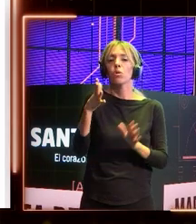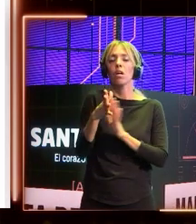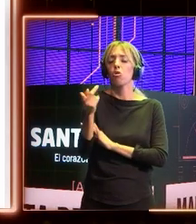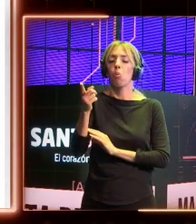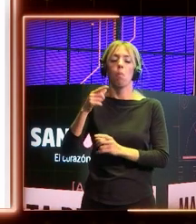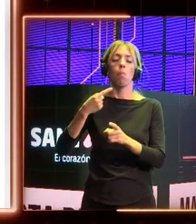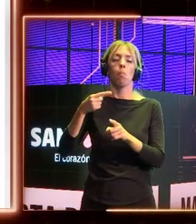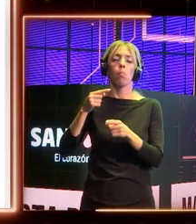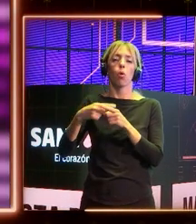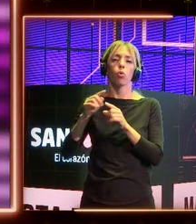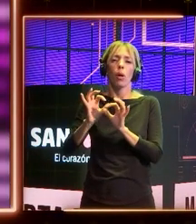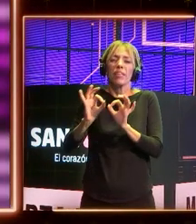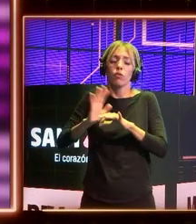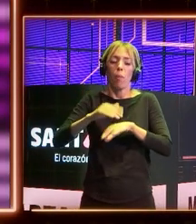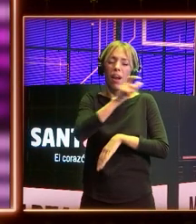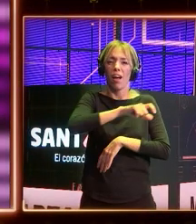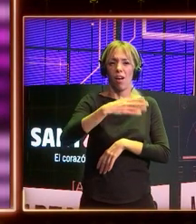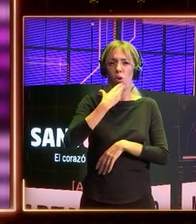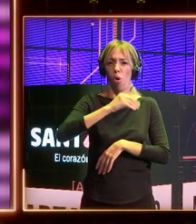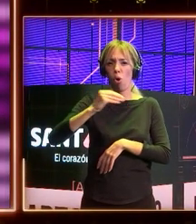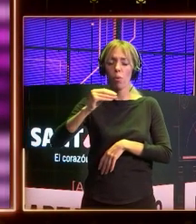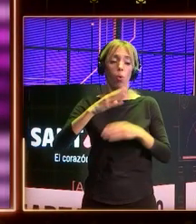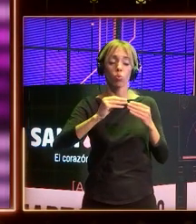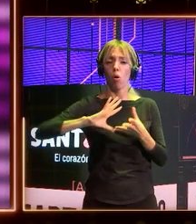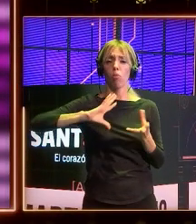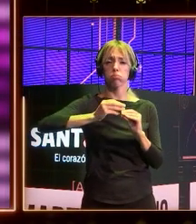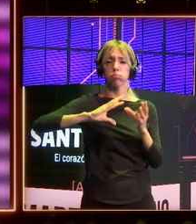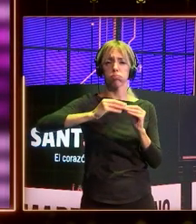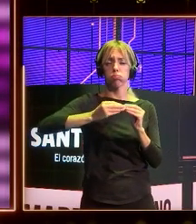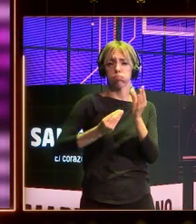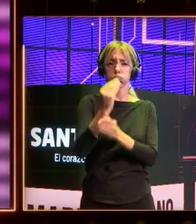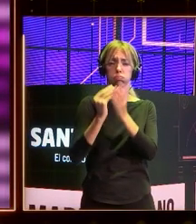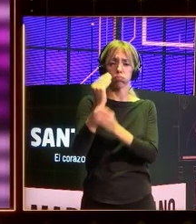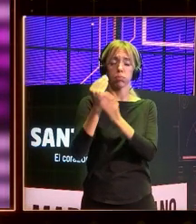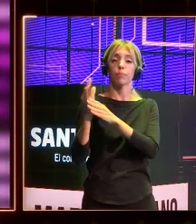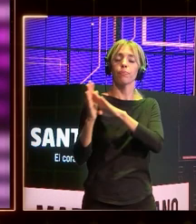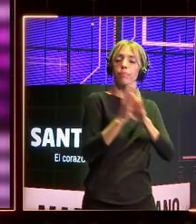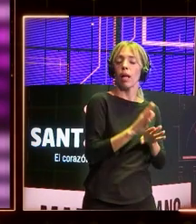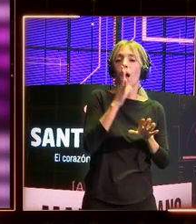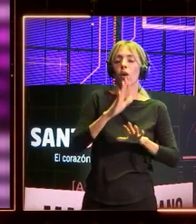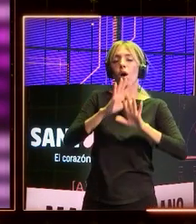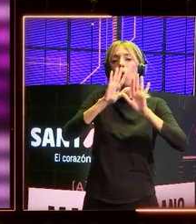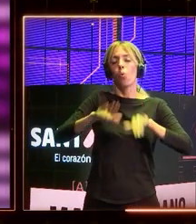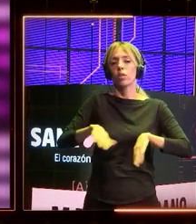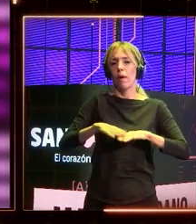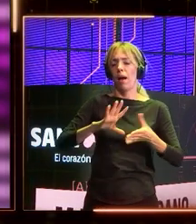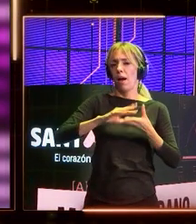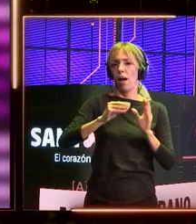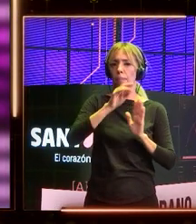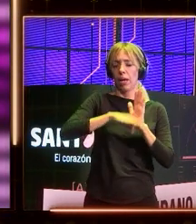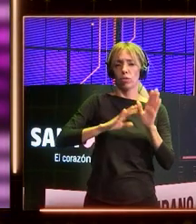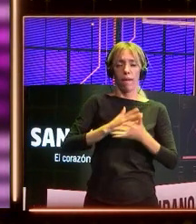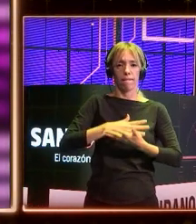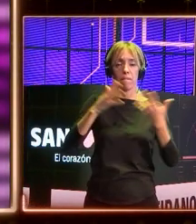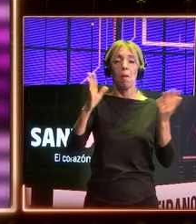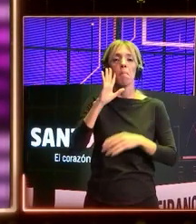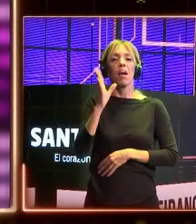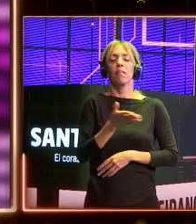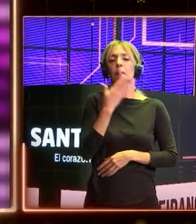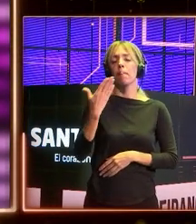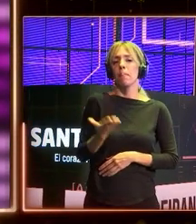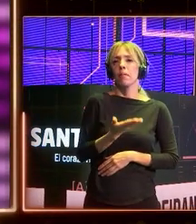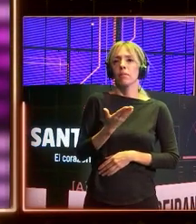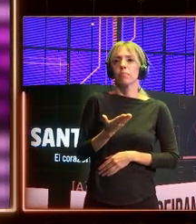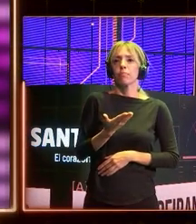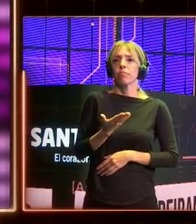desarrollar productos específicos para este tipo de usuarios, ¿no? Y luego llegamos a la última gran aplicación que parece que ser una...